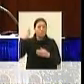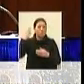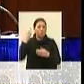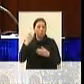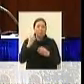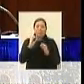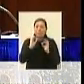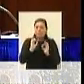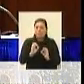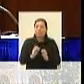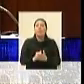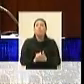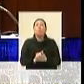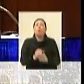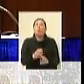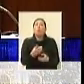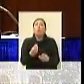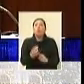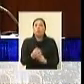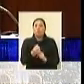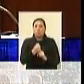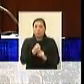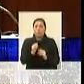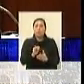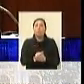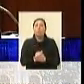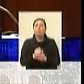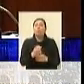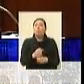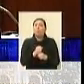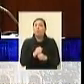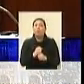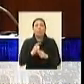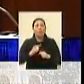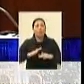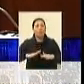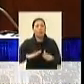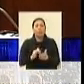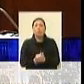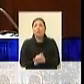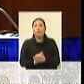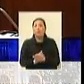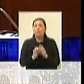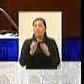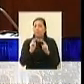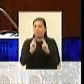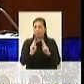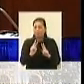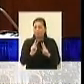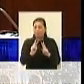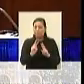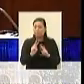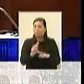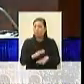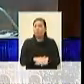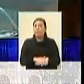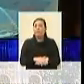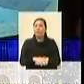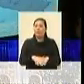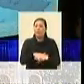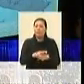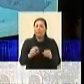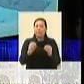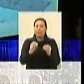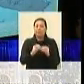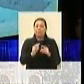política consistente, sostenible en el tiempo y sostenible en el territorio. Si observamos lo que ha pasado a la